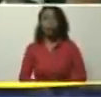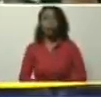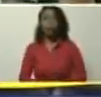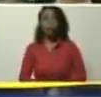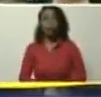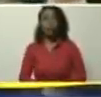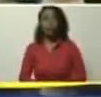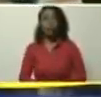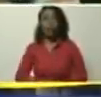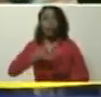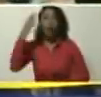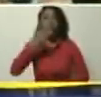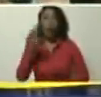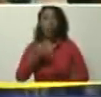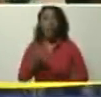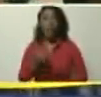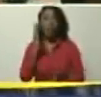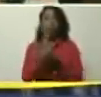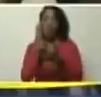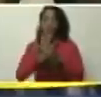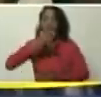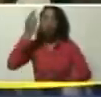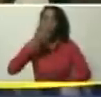con la verdad, siempre con la verdad,